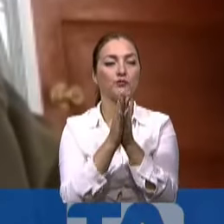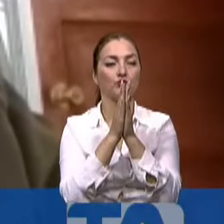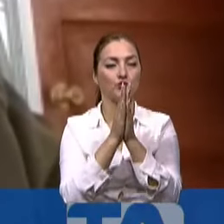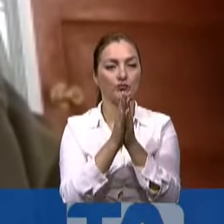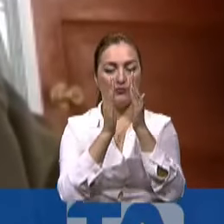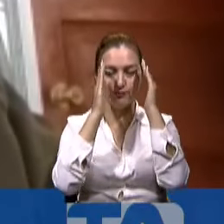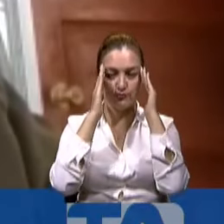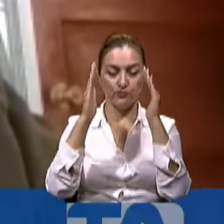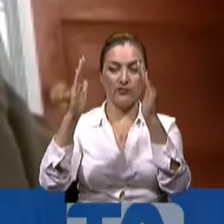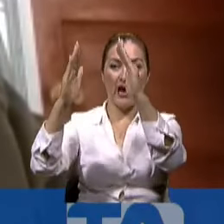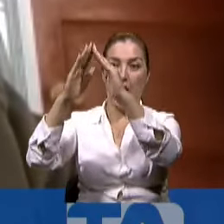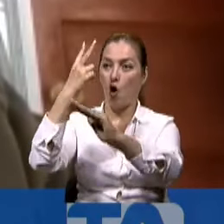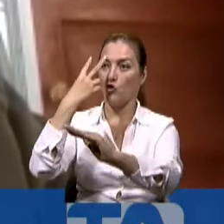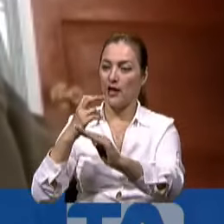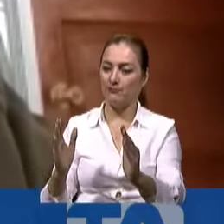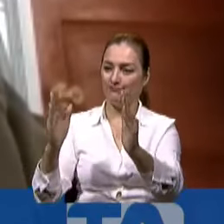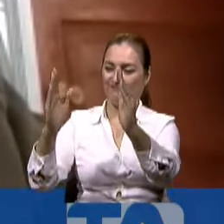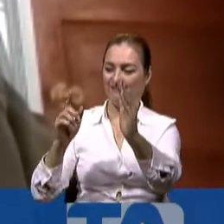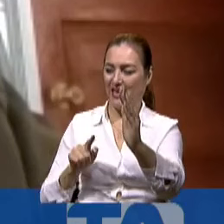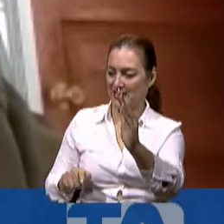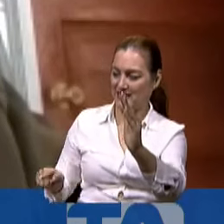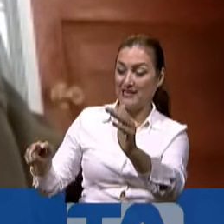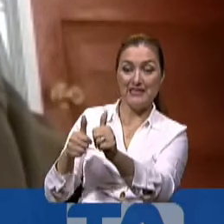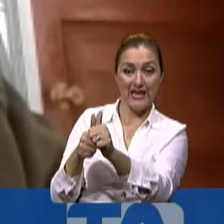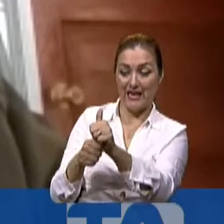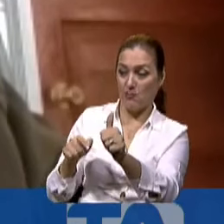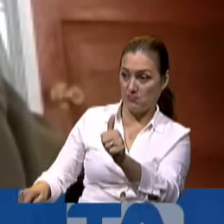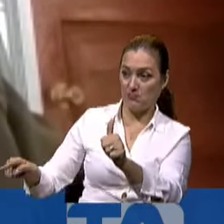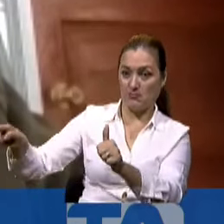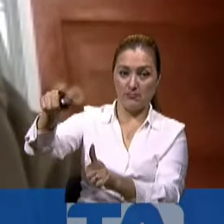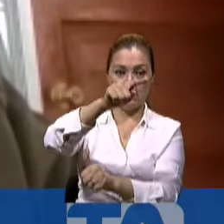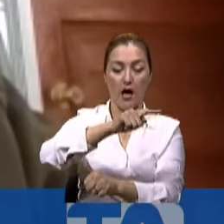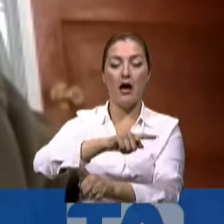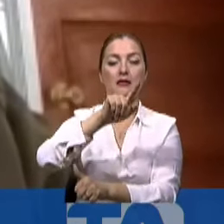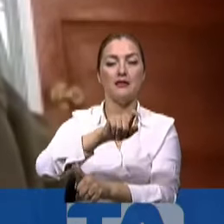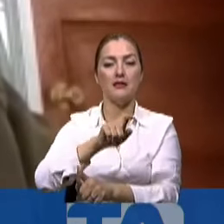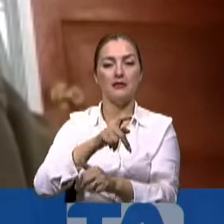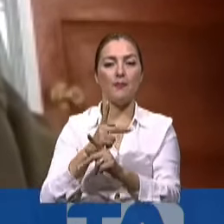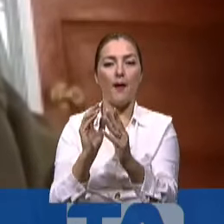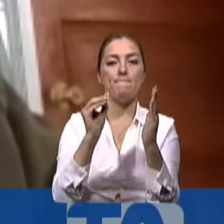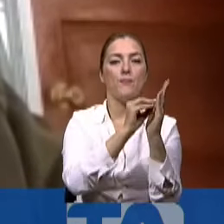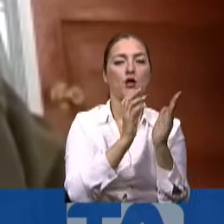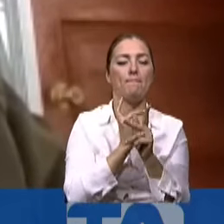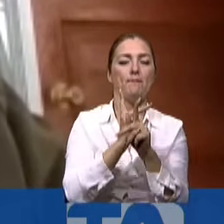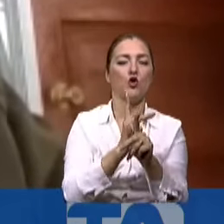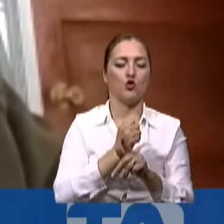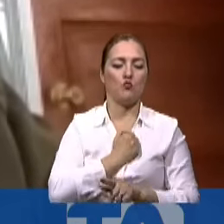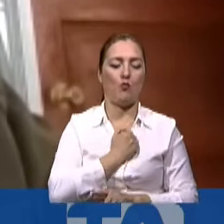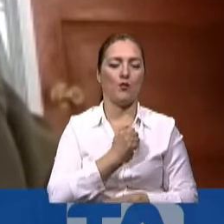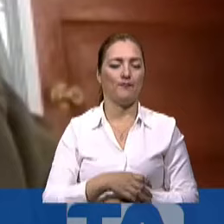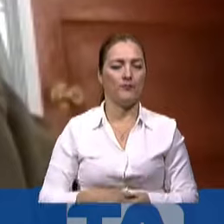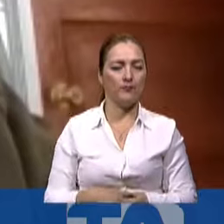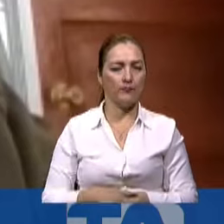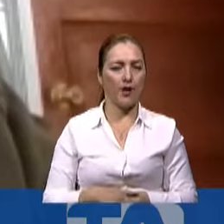en cuenta estas nuevas evidencias para revisar el grado de protección que tiene el predio. Y en ese proceso nos encontramos ahora conjuntamente con